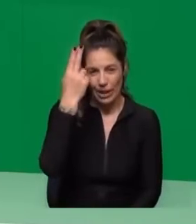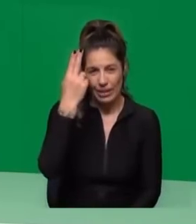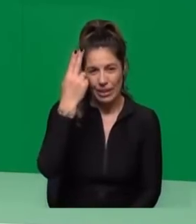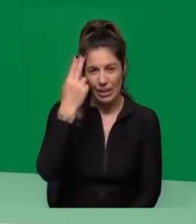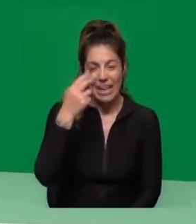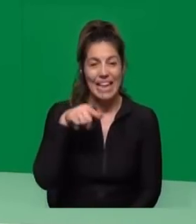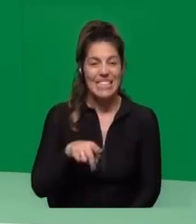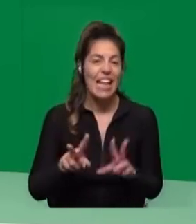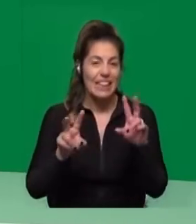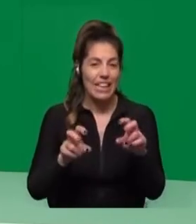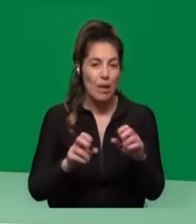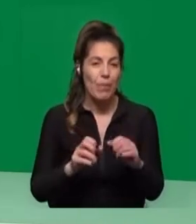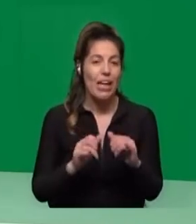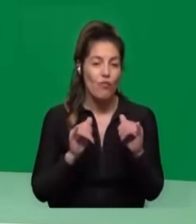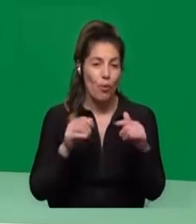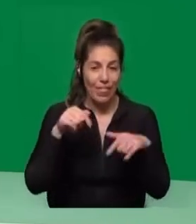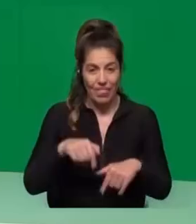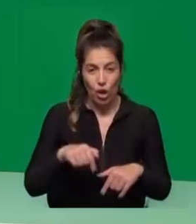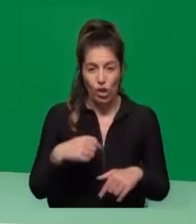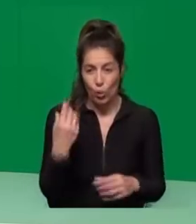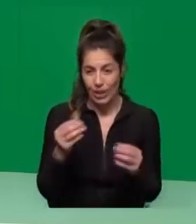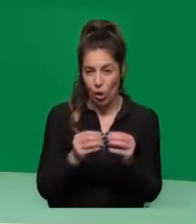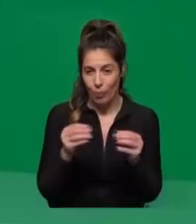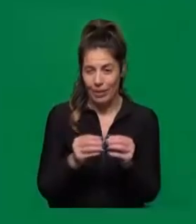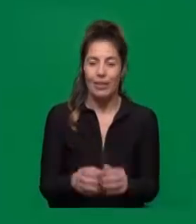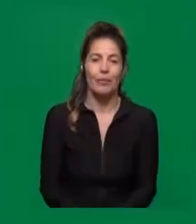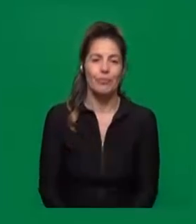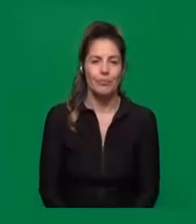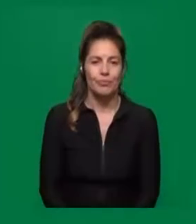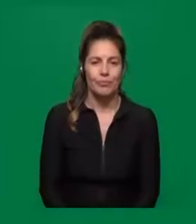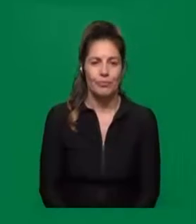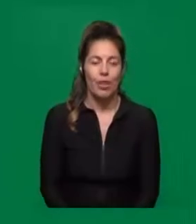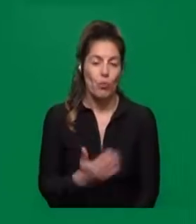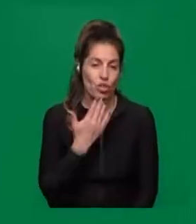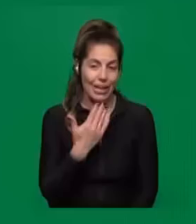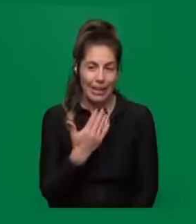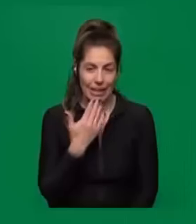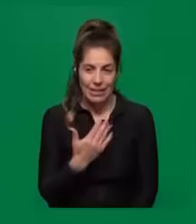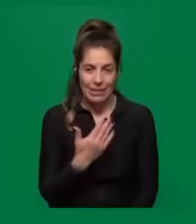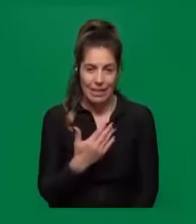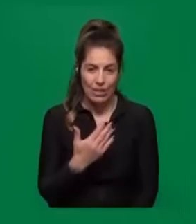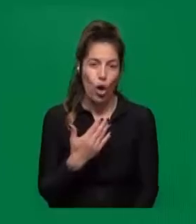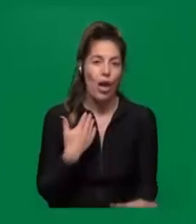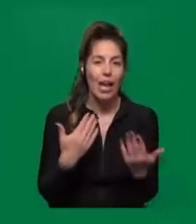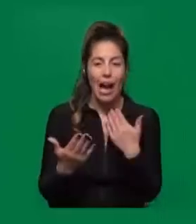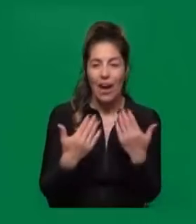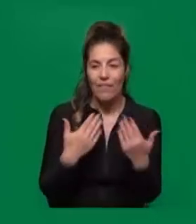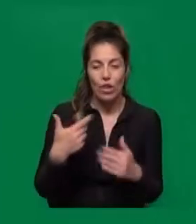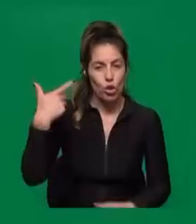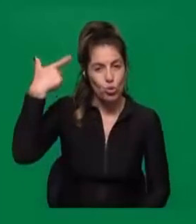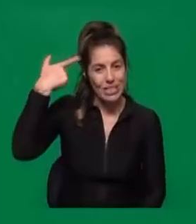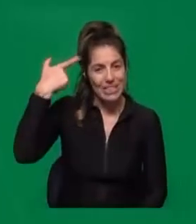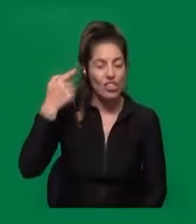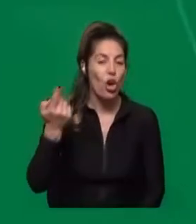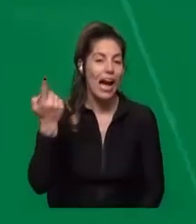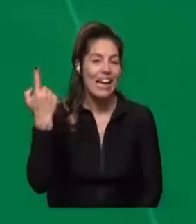será tema del informe de hoy de Julieta Núñez Thomas Cómo te va Juli muy bien Martín muchas gracias así es hoy vamos a estar hablando de suicidio de hecho